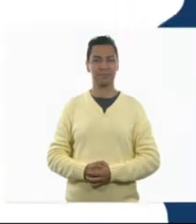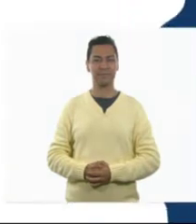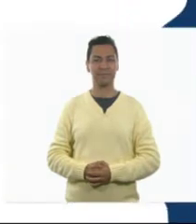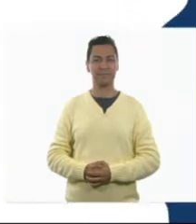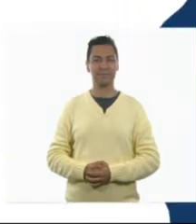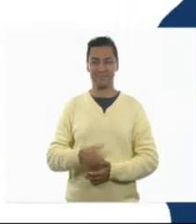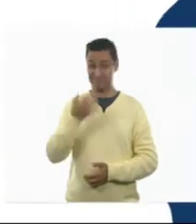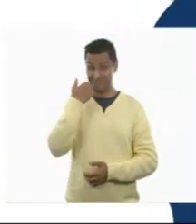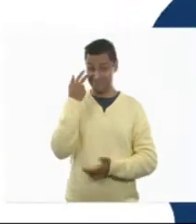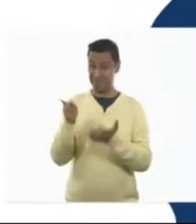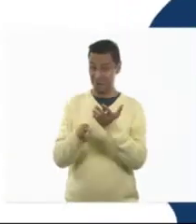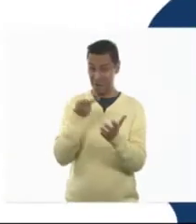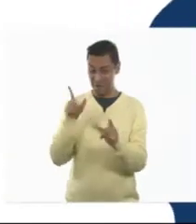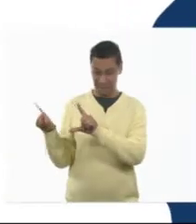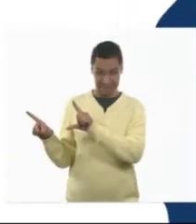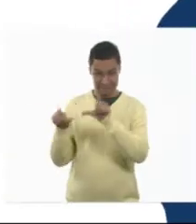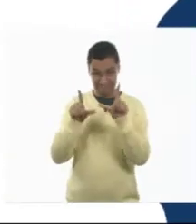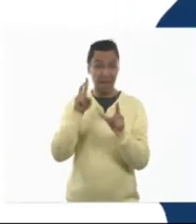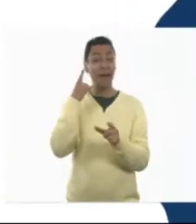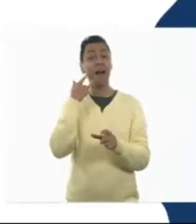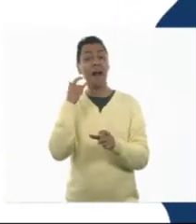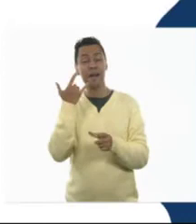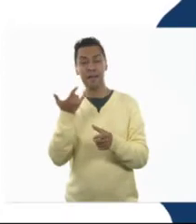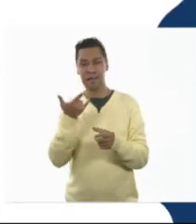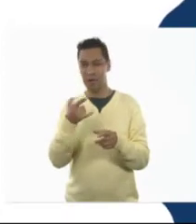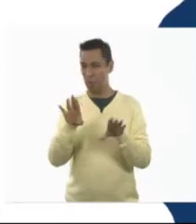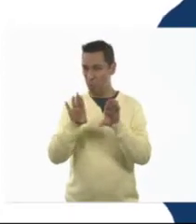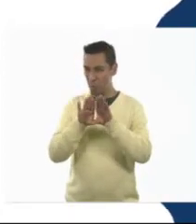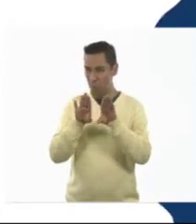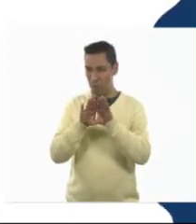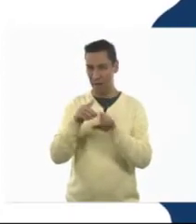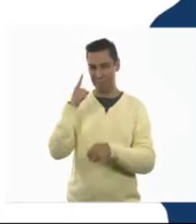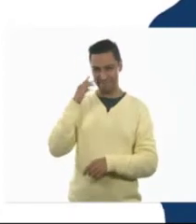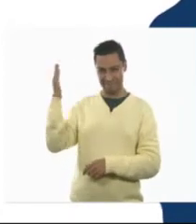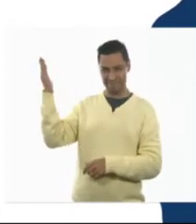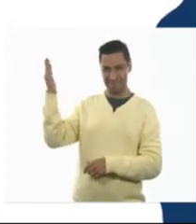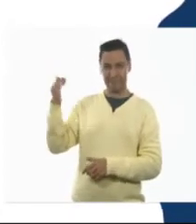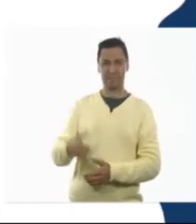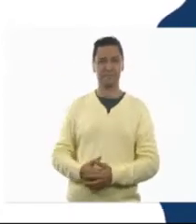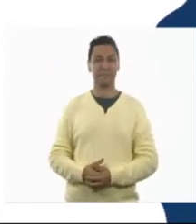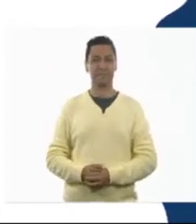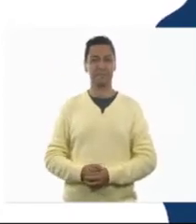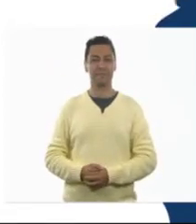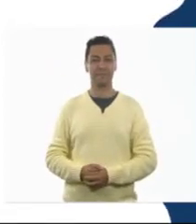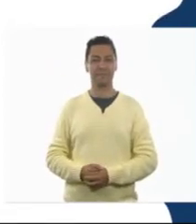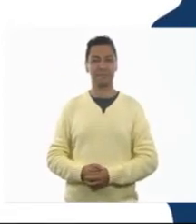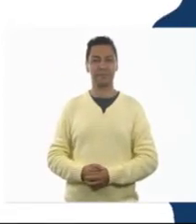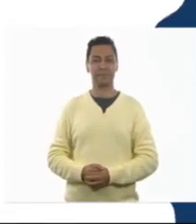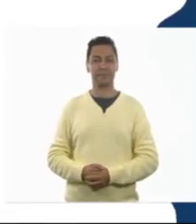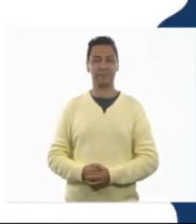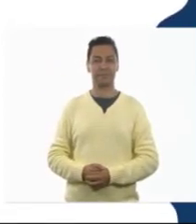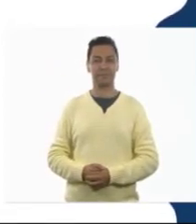Si quieres volver a ver los programas de Aprende en Casa, los puedes encontrar en la siguiente liga: